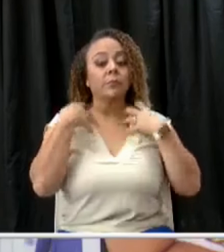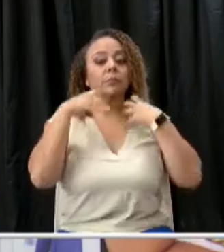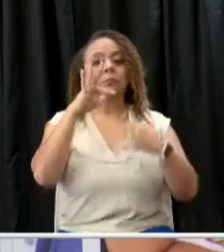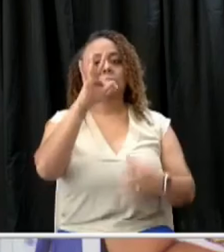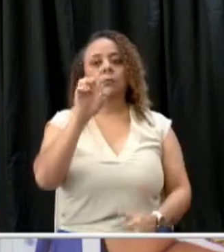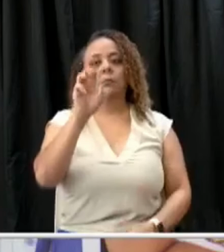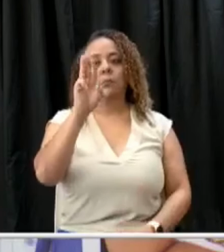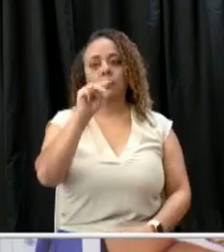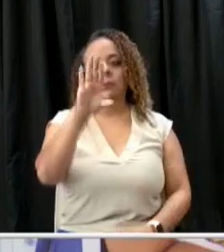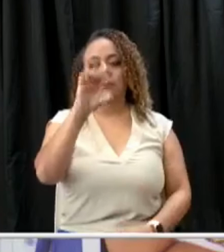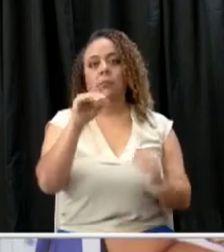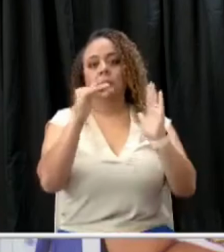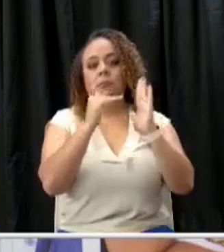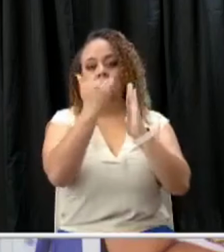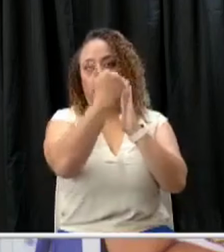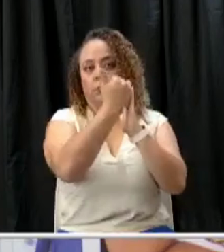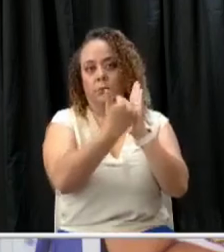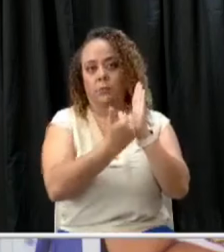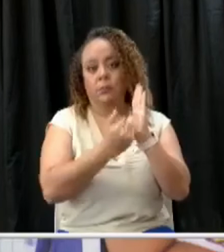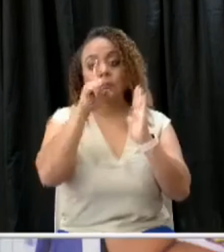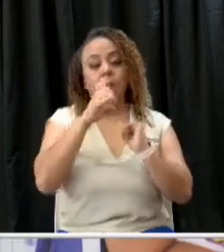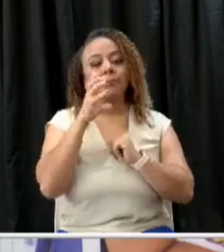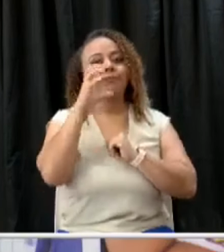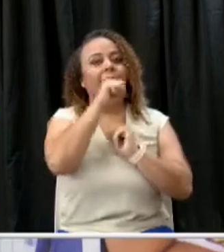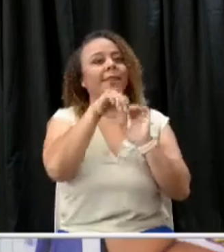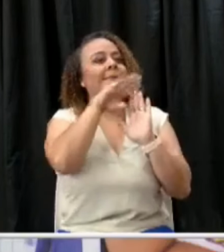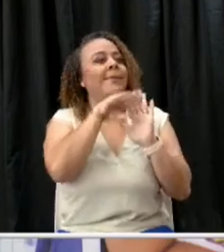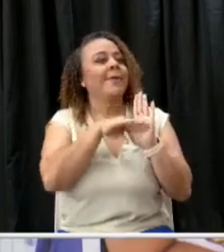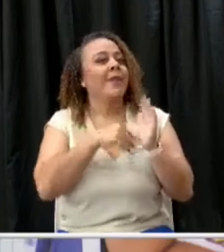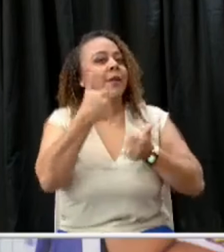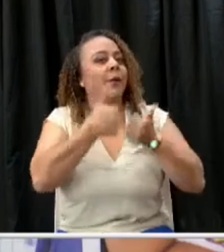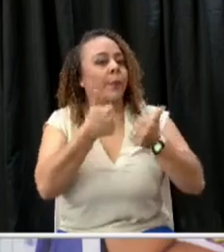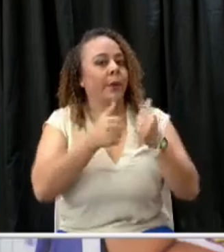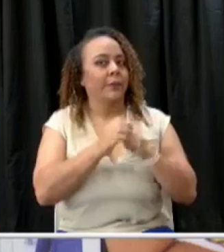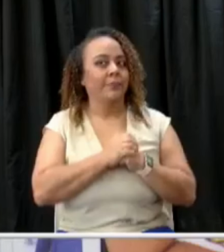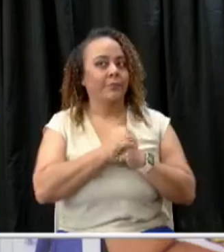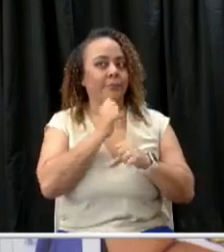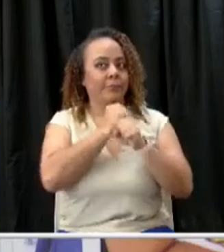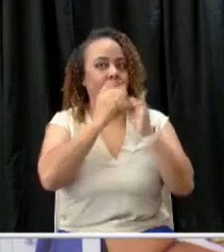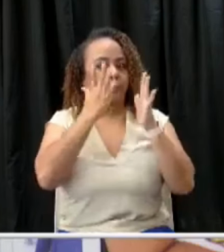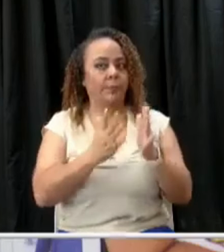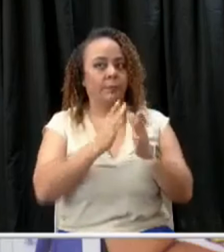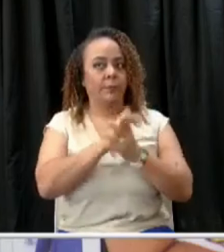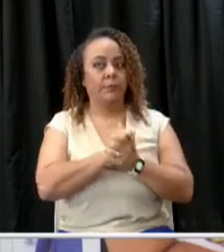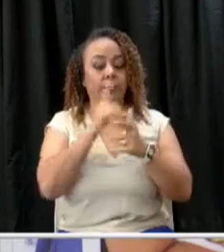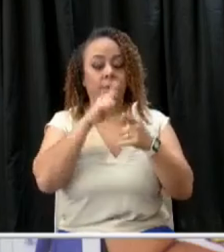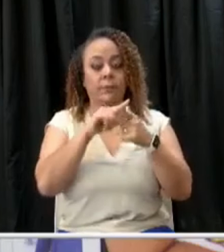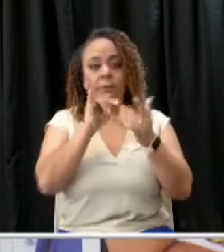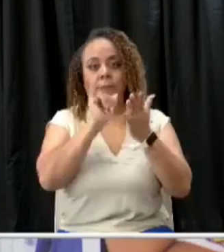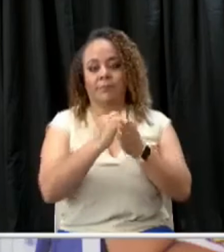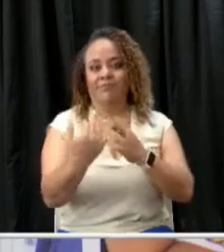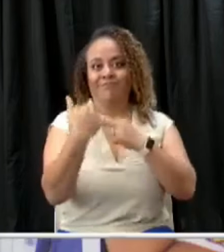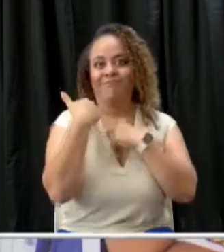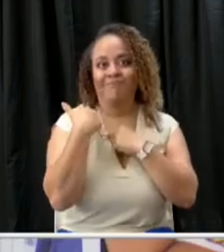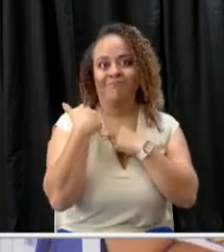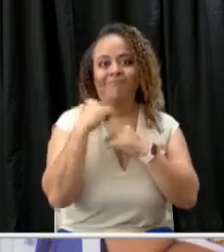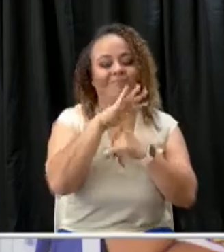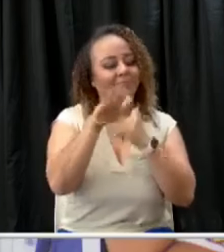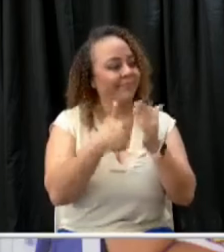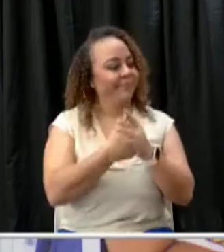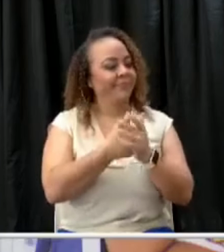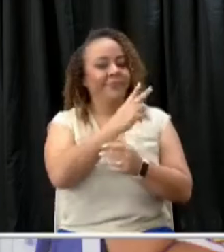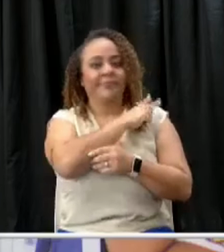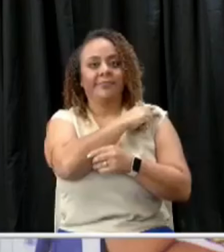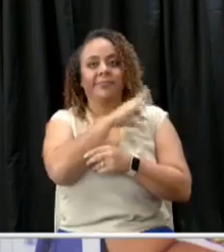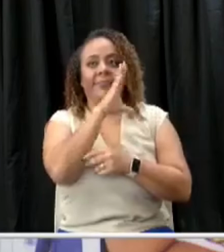nivel, eso quiere decir que debemos identificar en qué nivel se encuentran los trabajadores. Okay. Entonces, esa es una responsabilidad de todo patrono,